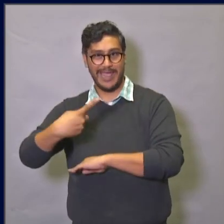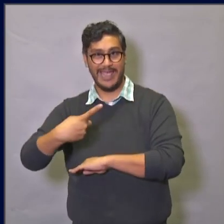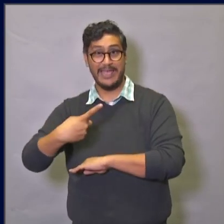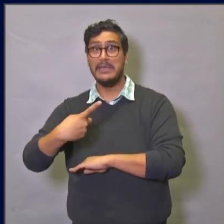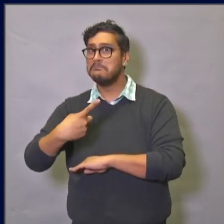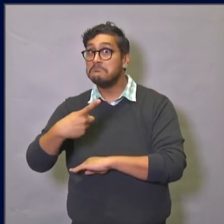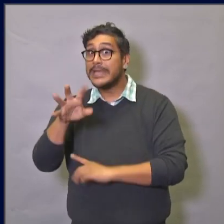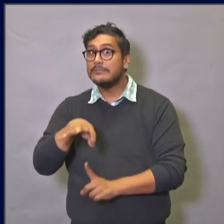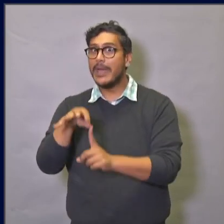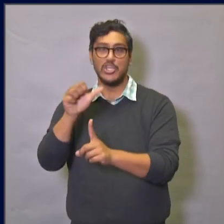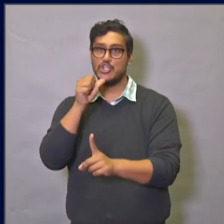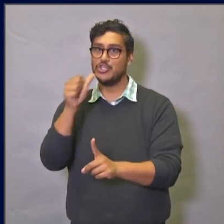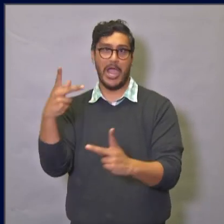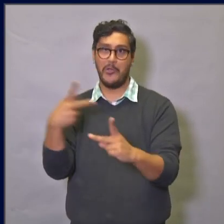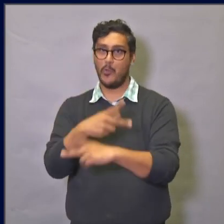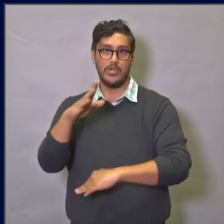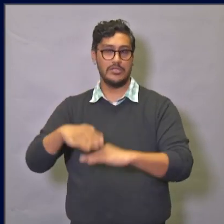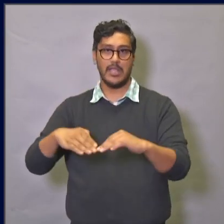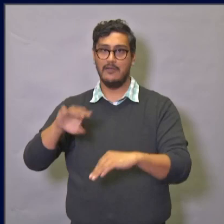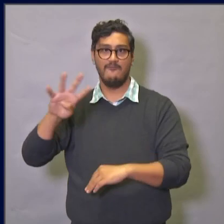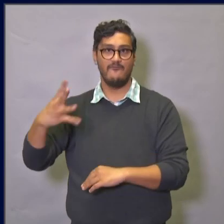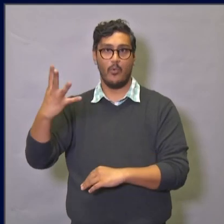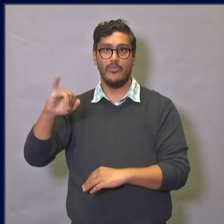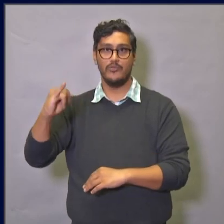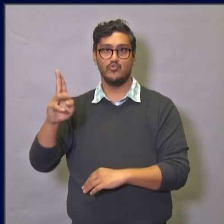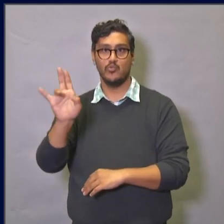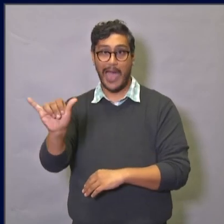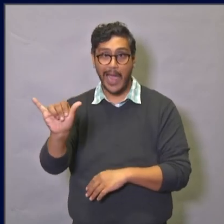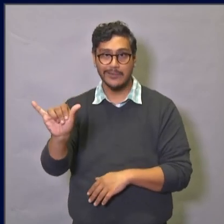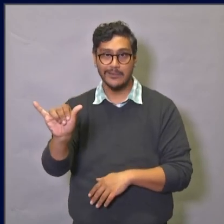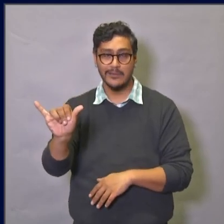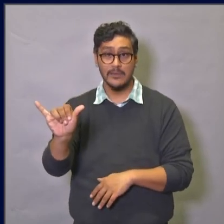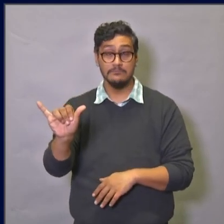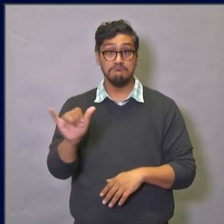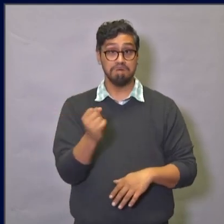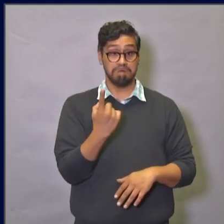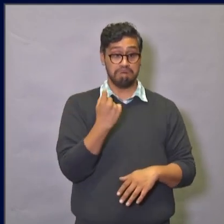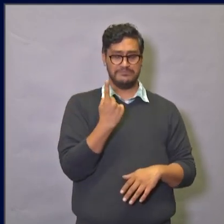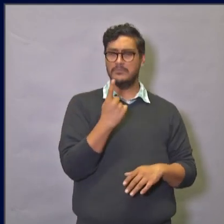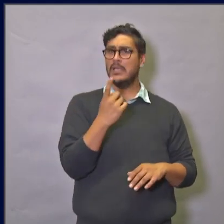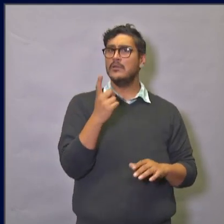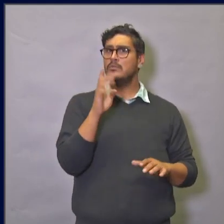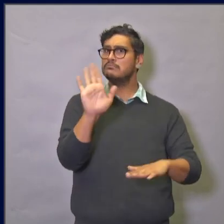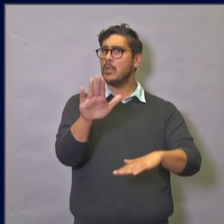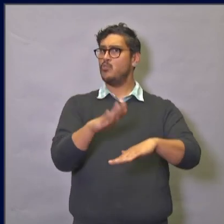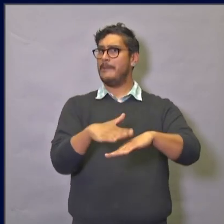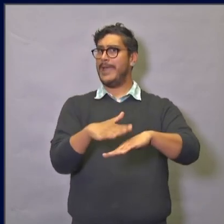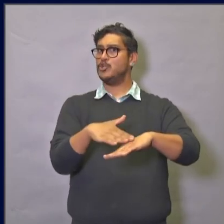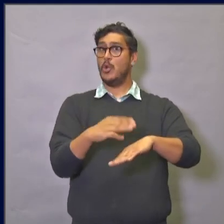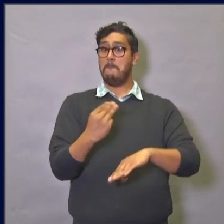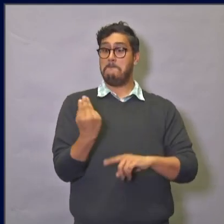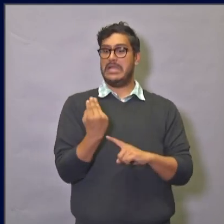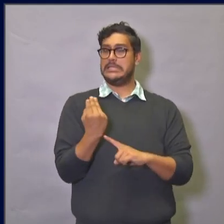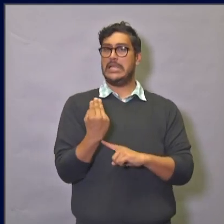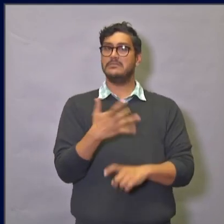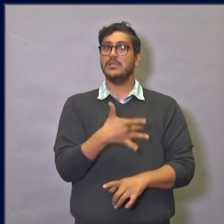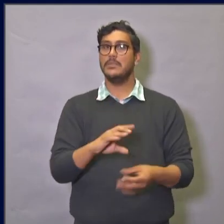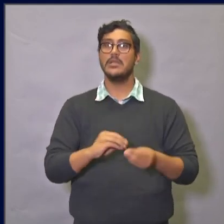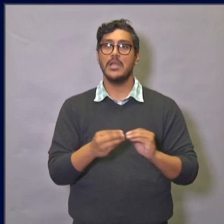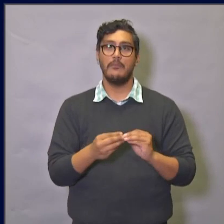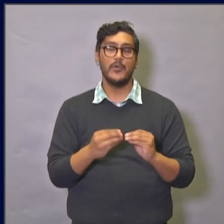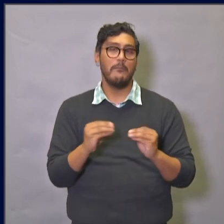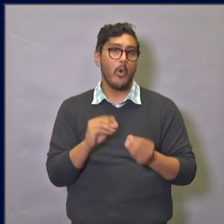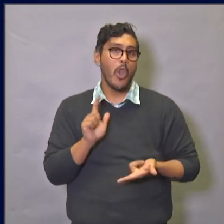julio. Y queremos recordarles que vemos números más bajos el lunes como resultado de un retraso en los informes durante el